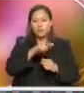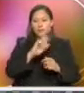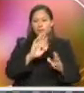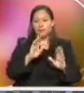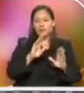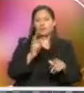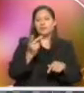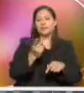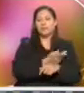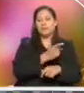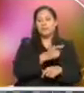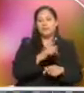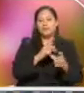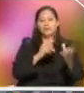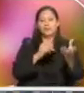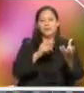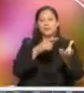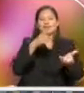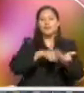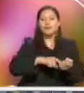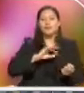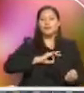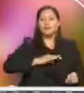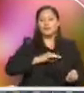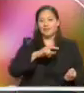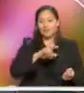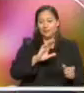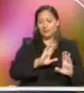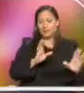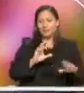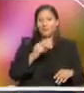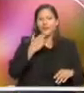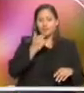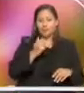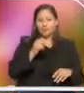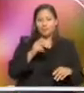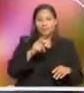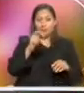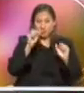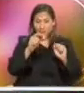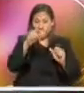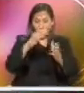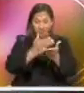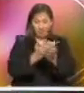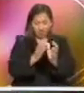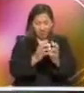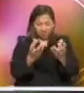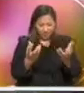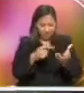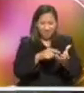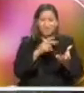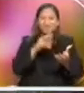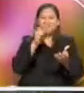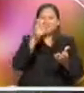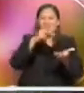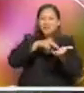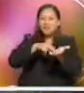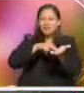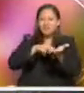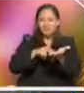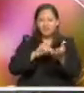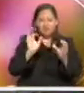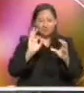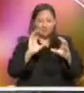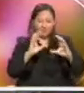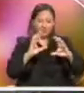está pasándose, ¿no? de que ya no vas, ya está oxidado. Sí, ya no va a estar, está bueno, seguro cuando lo abran Sí. van a estar varias partes.